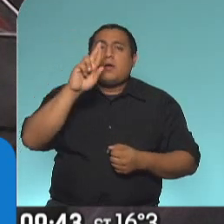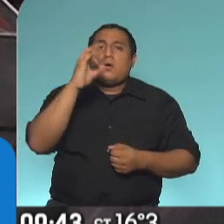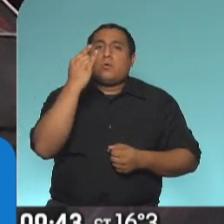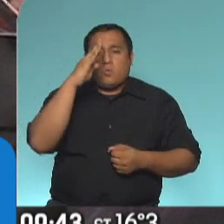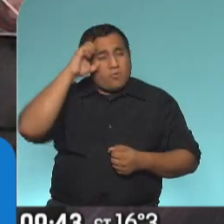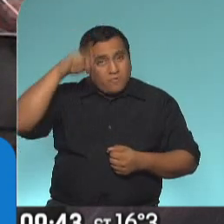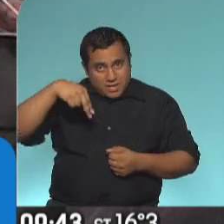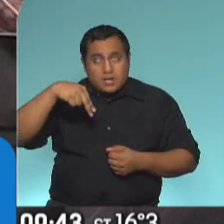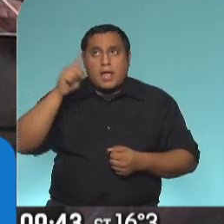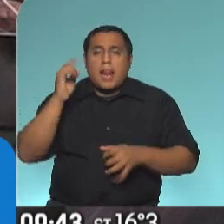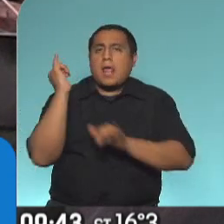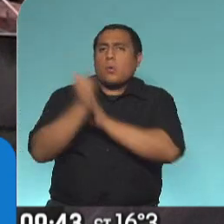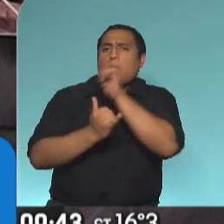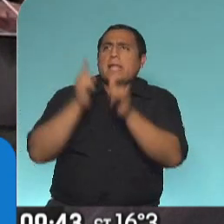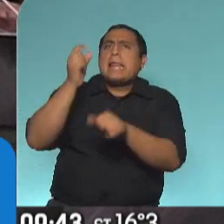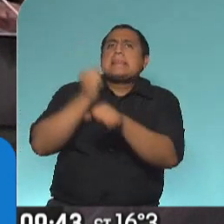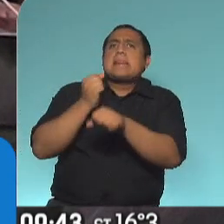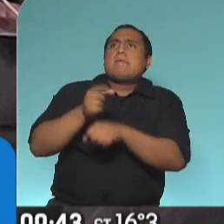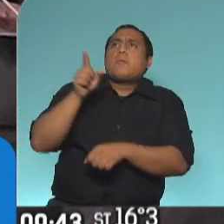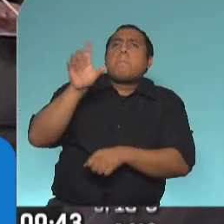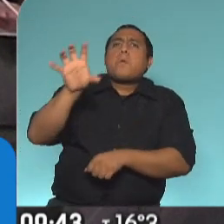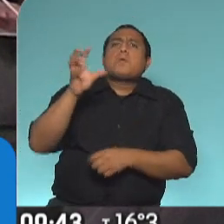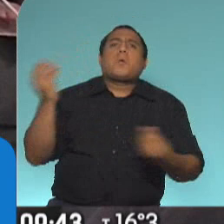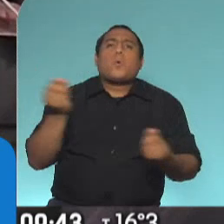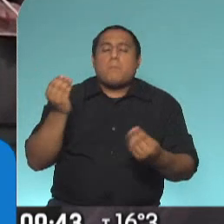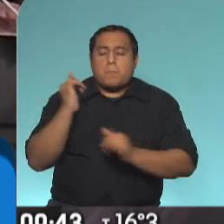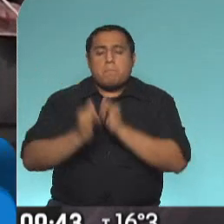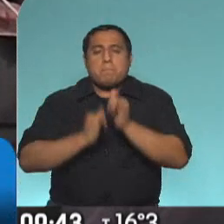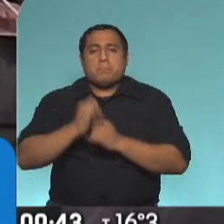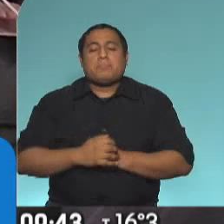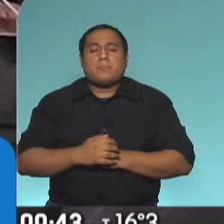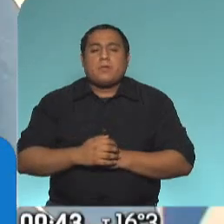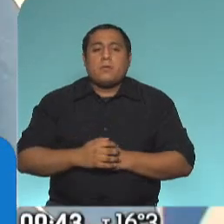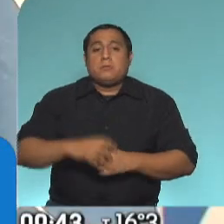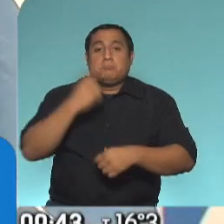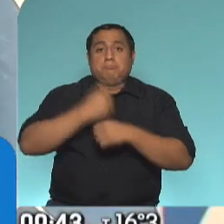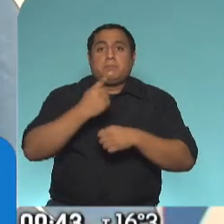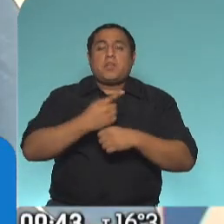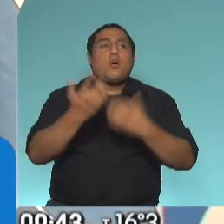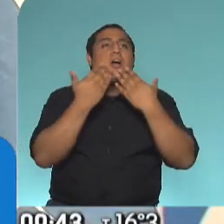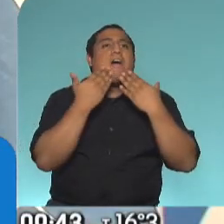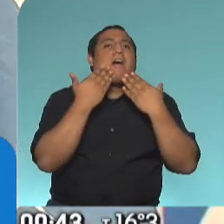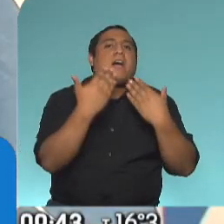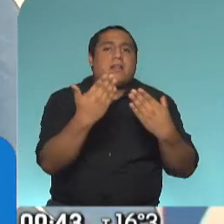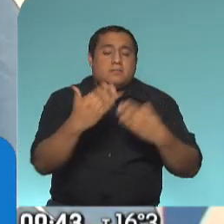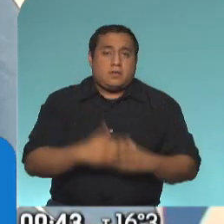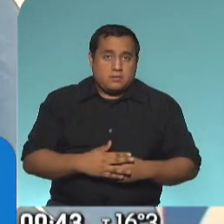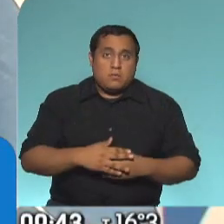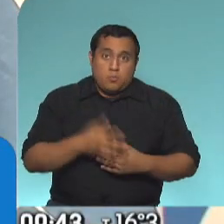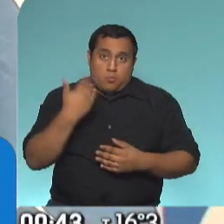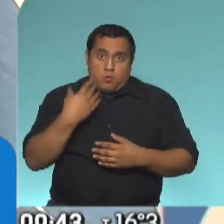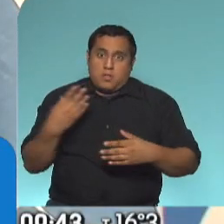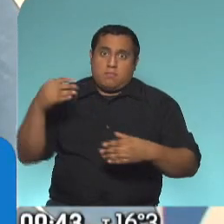va a contarnos el trabajo que se viene haciendo desde la provincia. Primero quiero agradecer no solo la oportunidad de